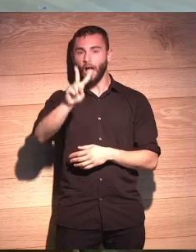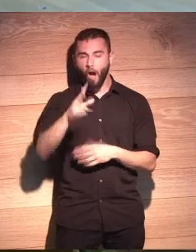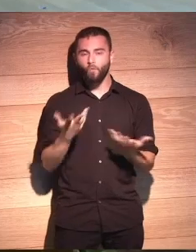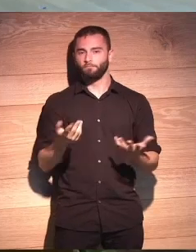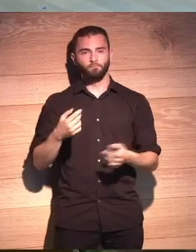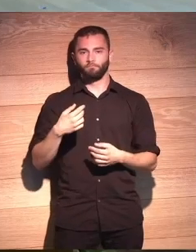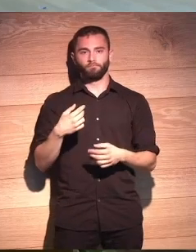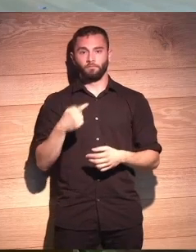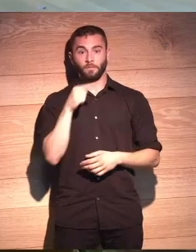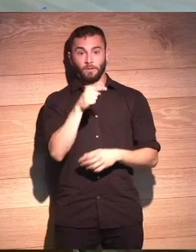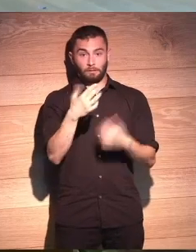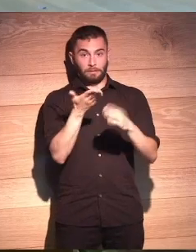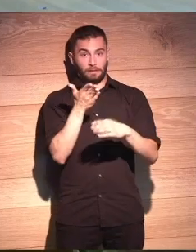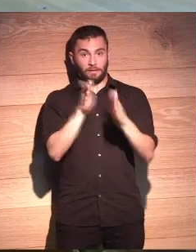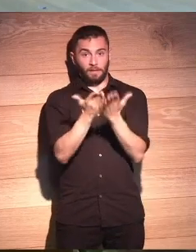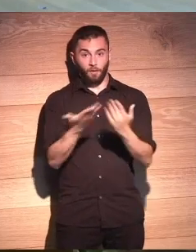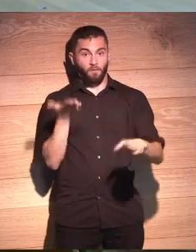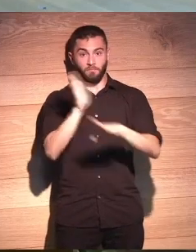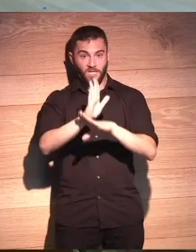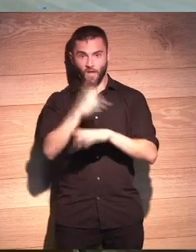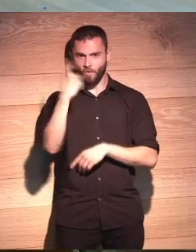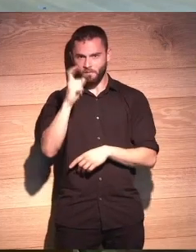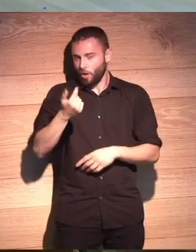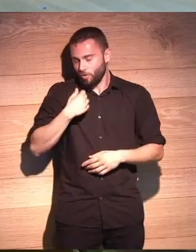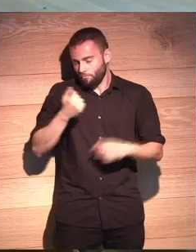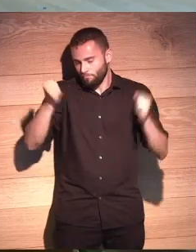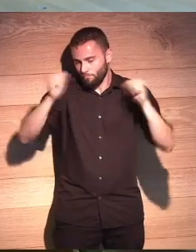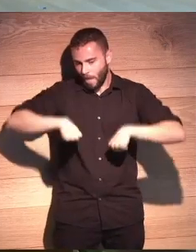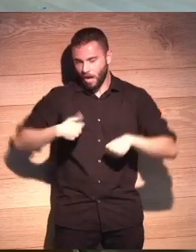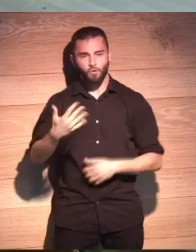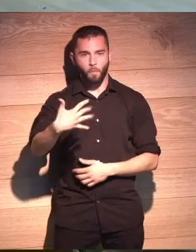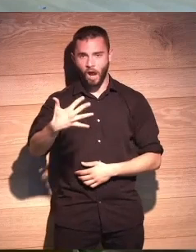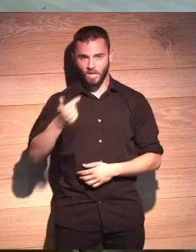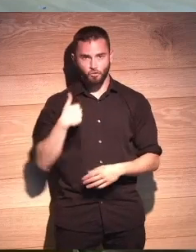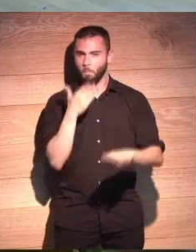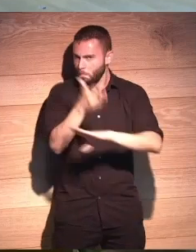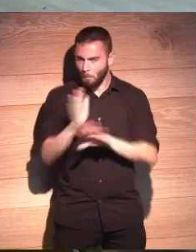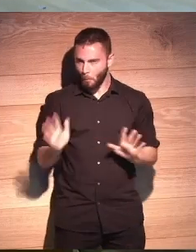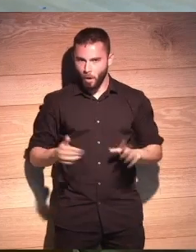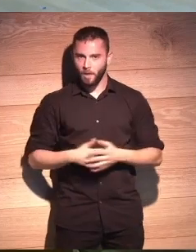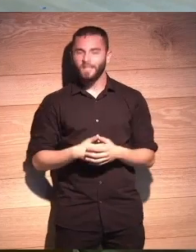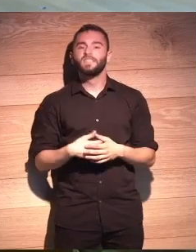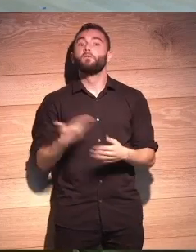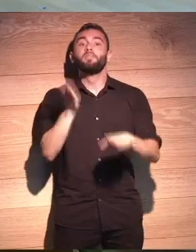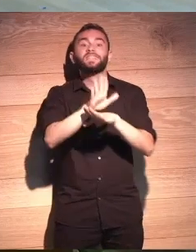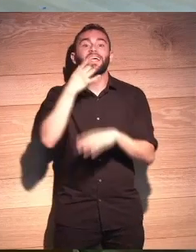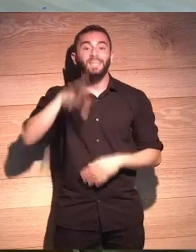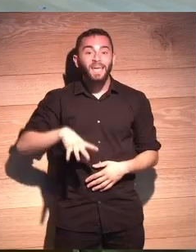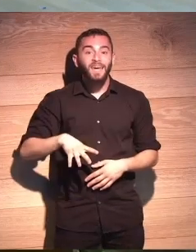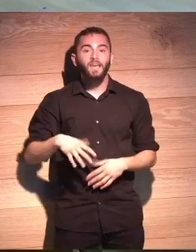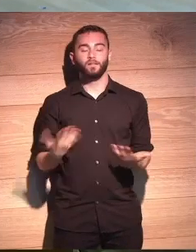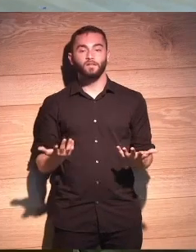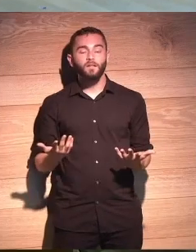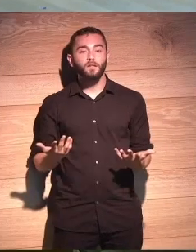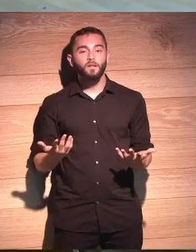falta que presentes. Y yo, pues nada, no pasa nada, genial, ahí estaré. ¿Y quién te lo va a presentar? Y me